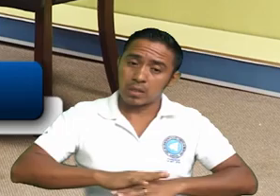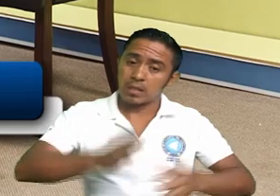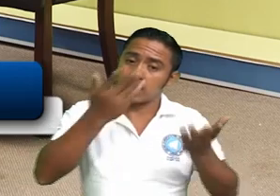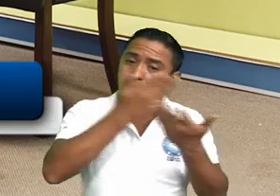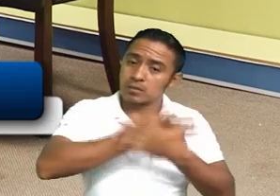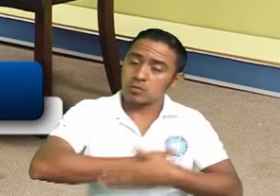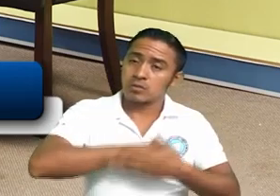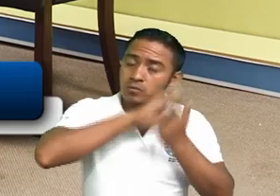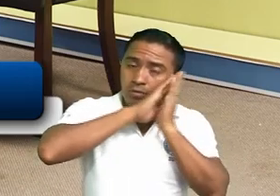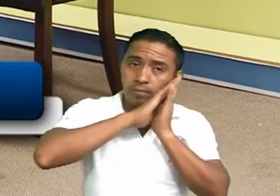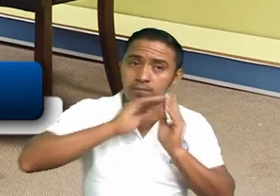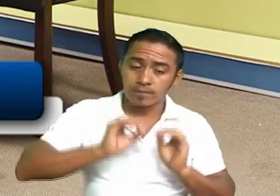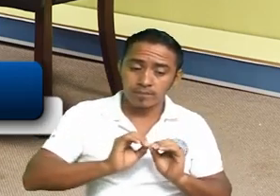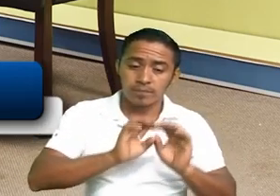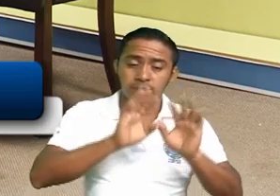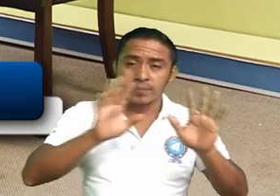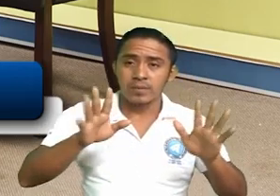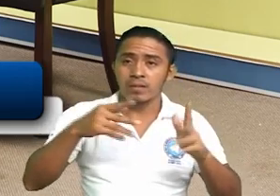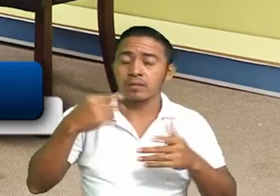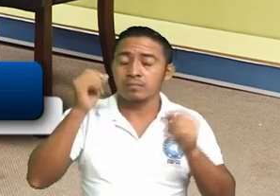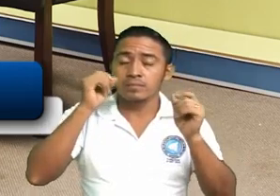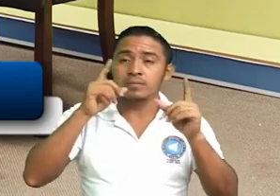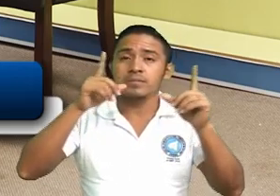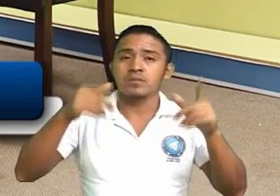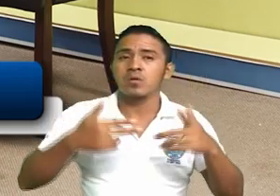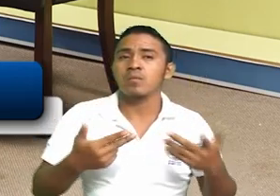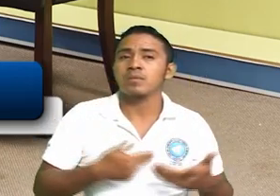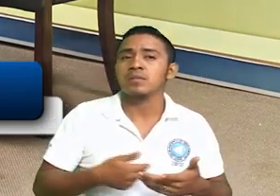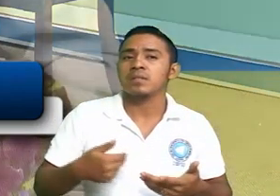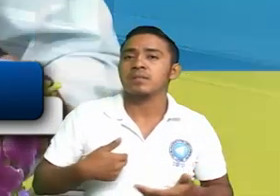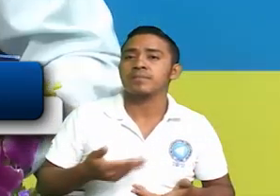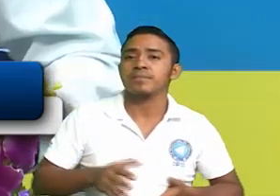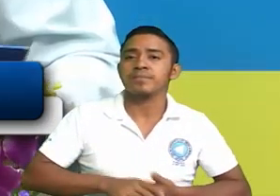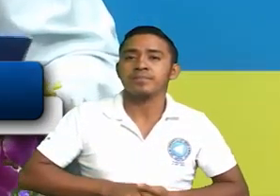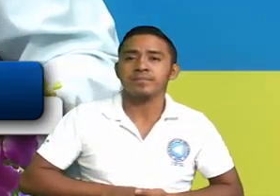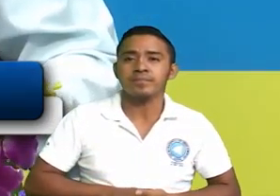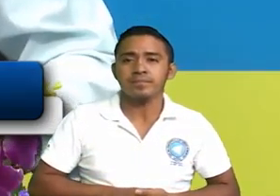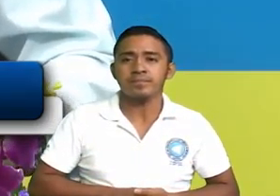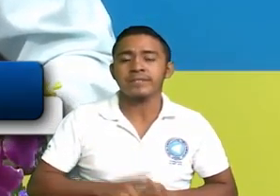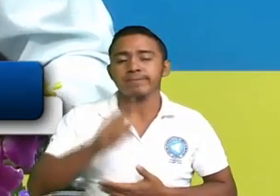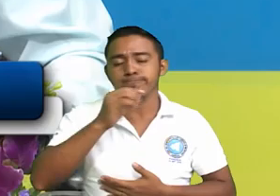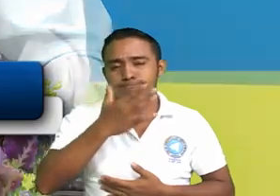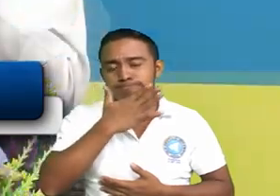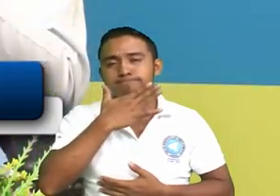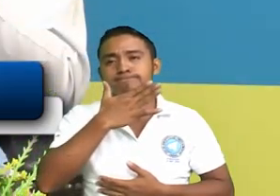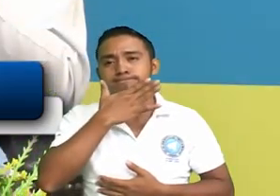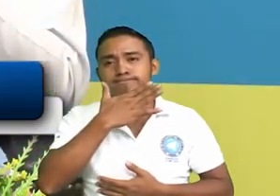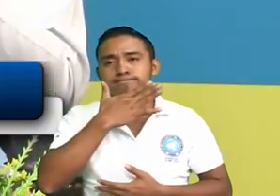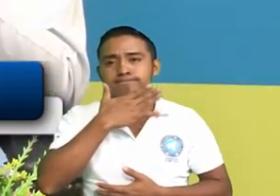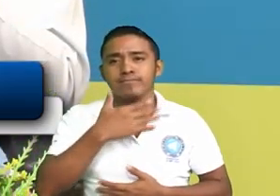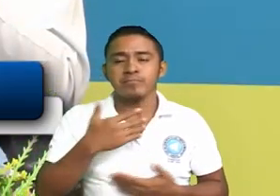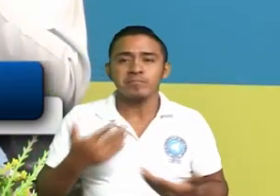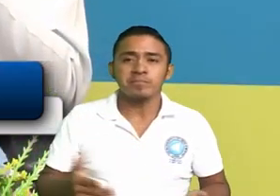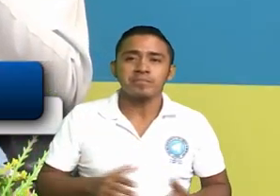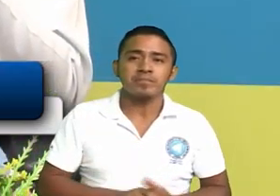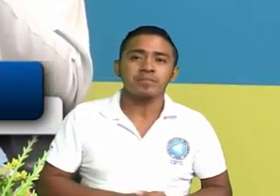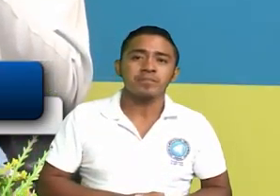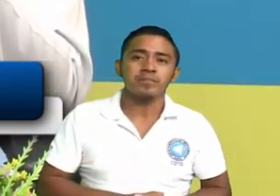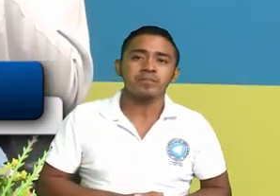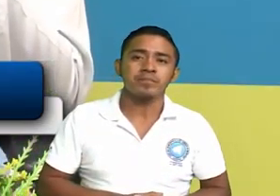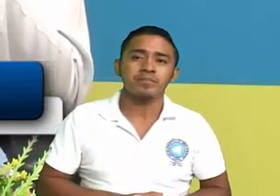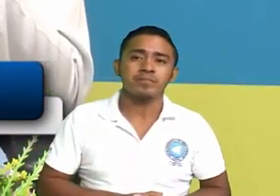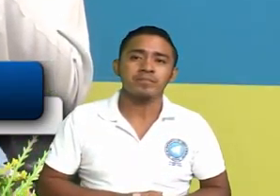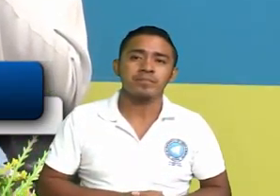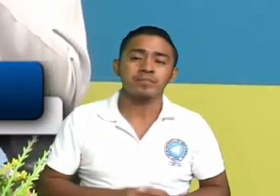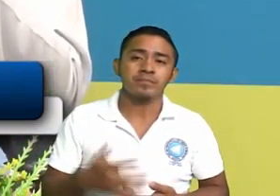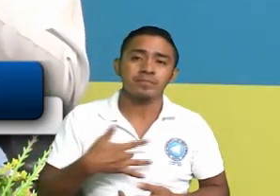uno es padre o madre por primera vez, te estás desvelando. Ajá, ahora sí te estás desvelando. ¿Se puede crear ese hábito en los bebés, doctora, para que